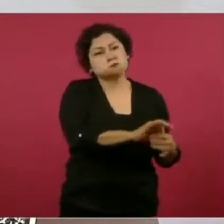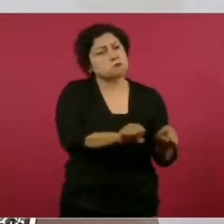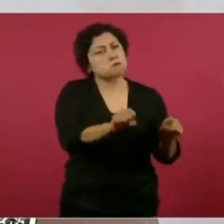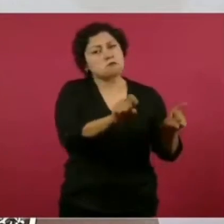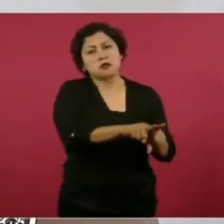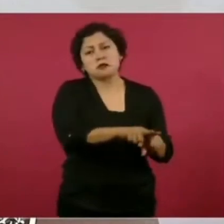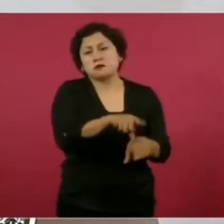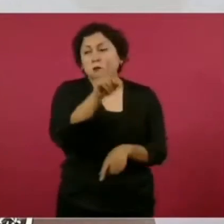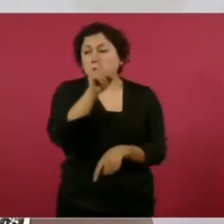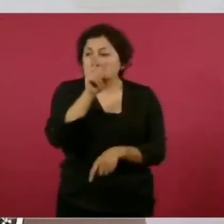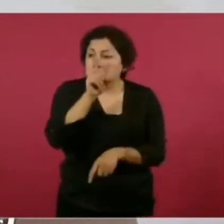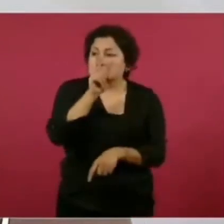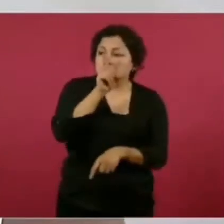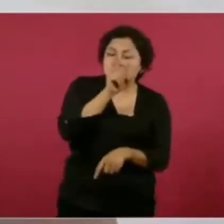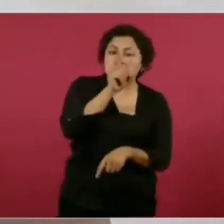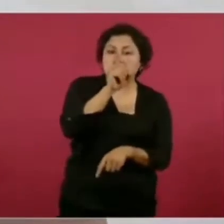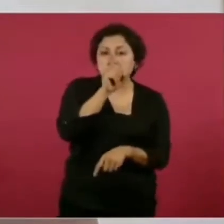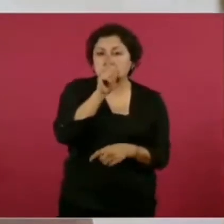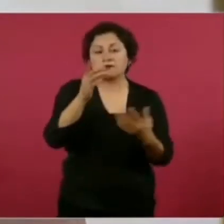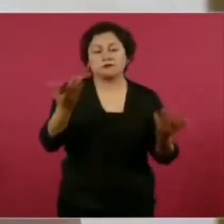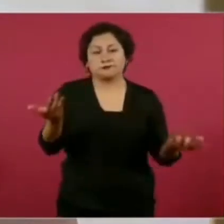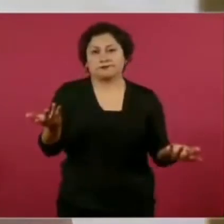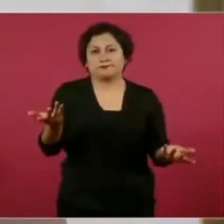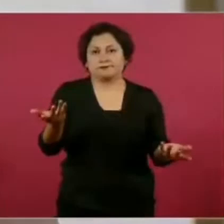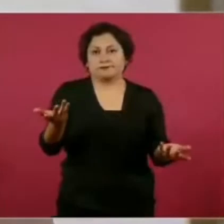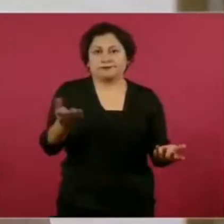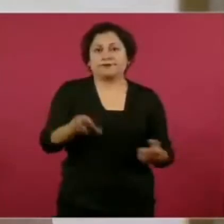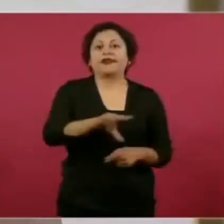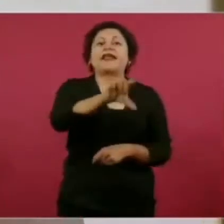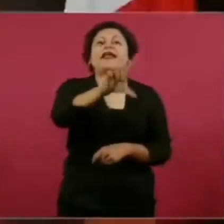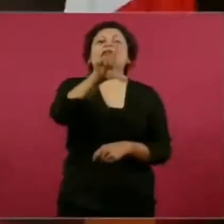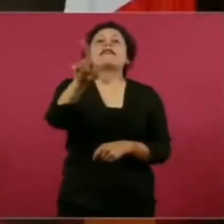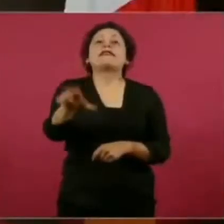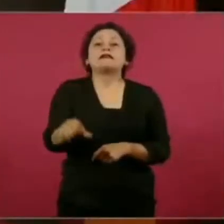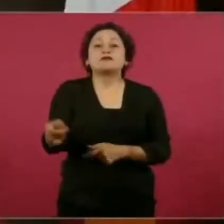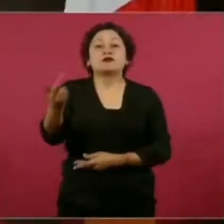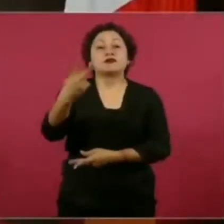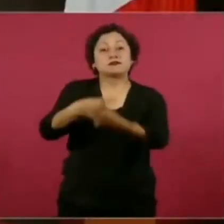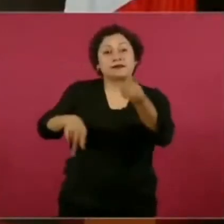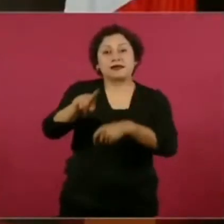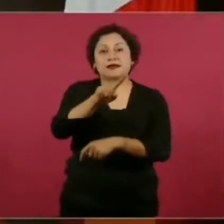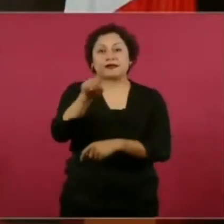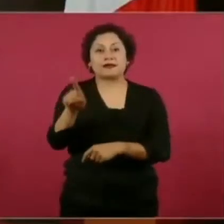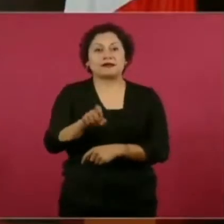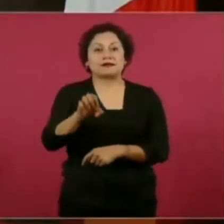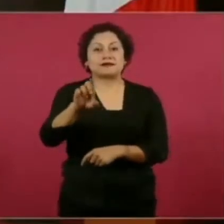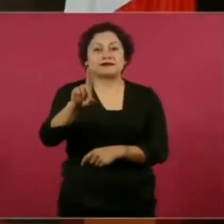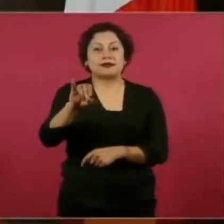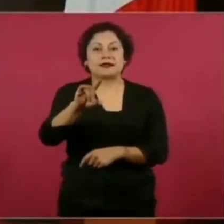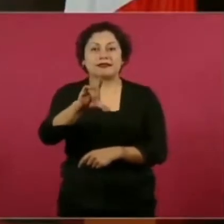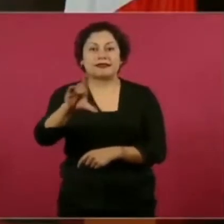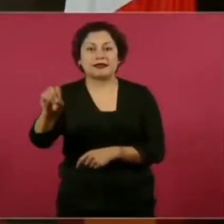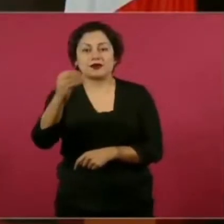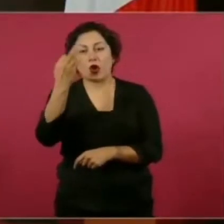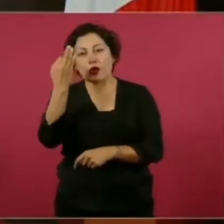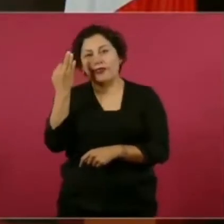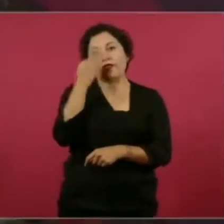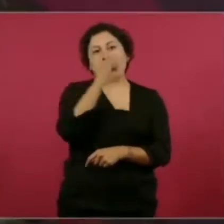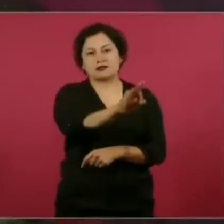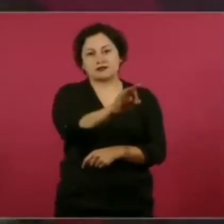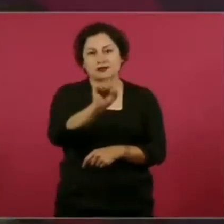Bueno, al grado de que llega Zedillo, traiciona a Salinas, porque es el que lo